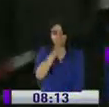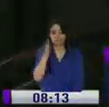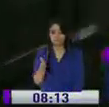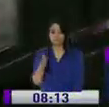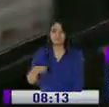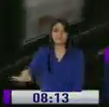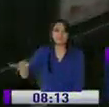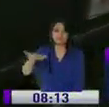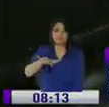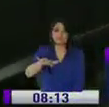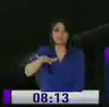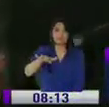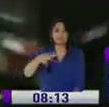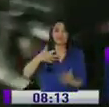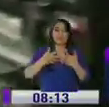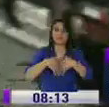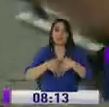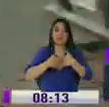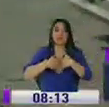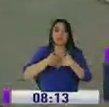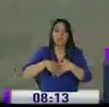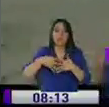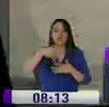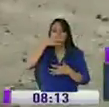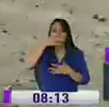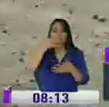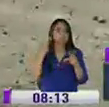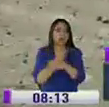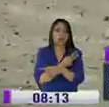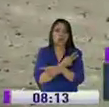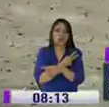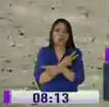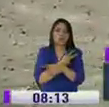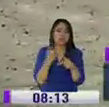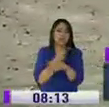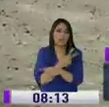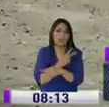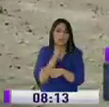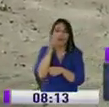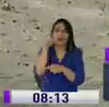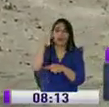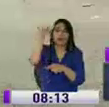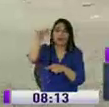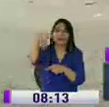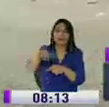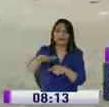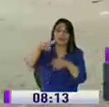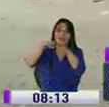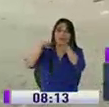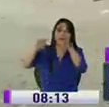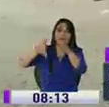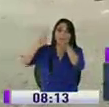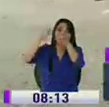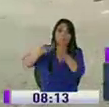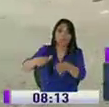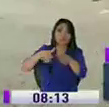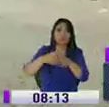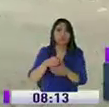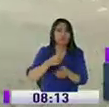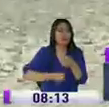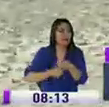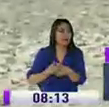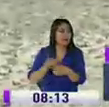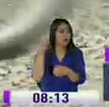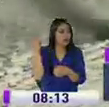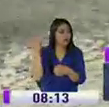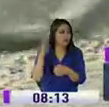de la fábrica de Chitos, es peor. Incluso más arribita ya se está hundiendo la calle. Ya, bueno, hace años están. Cada